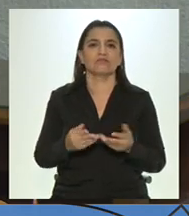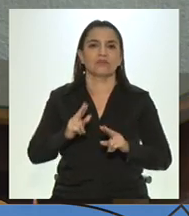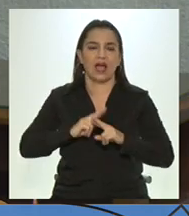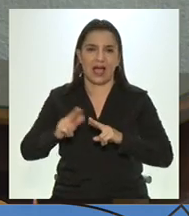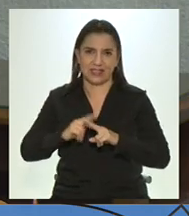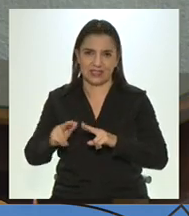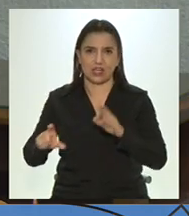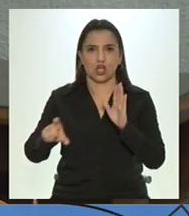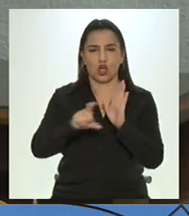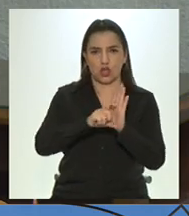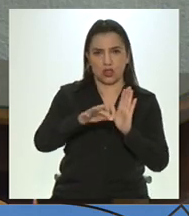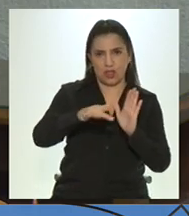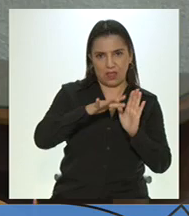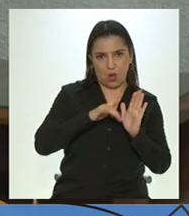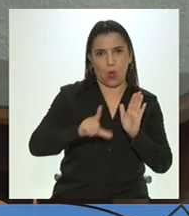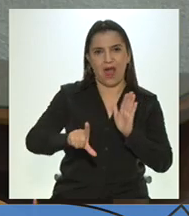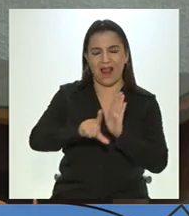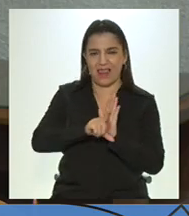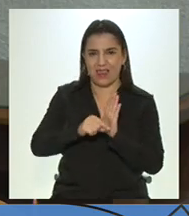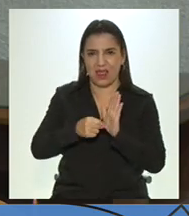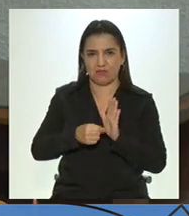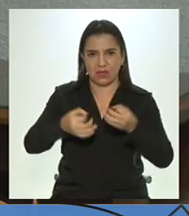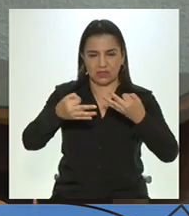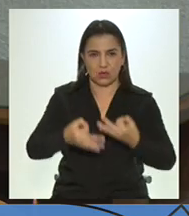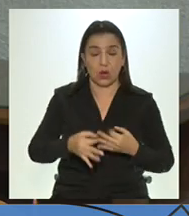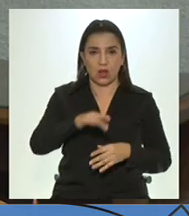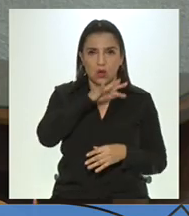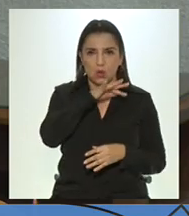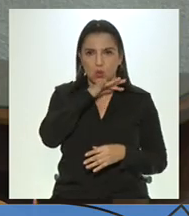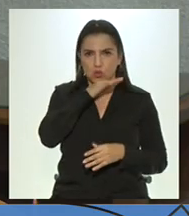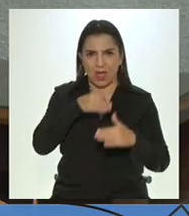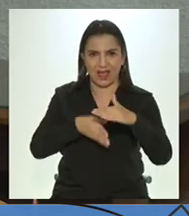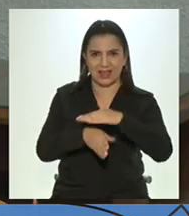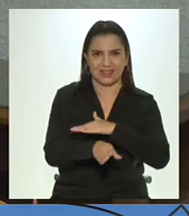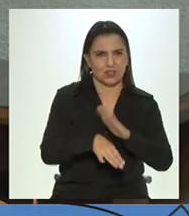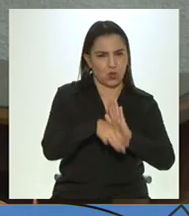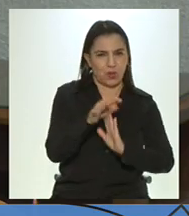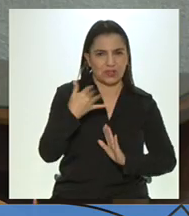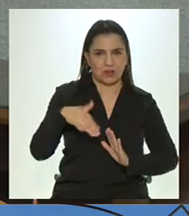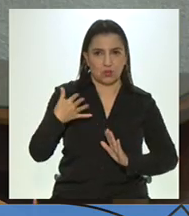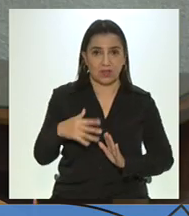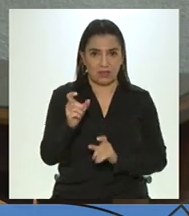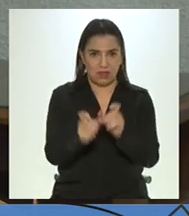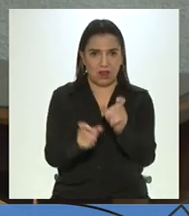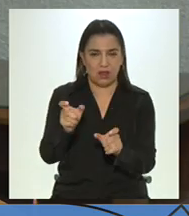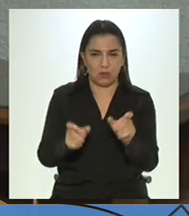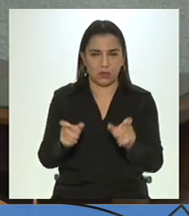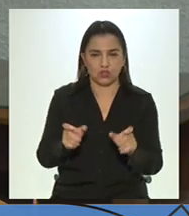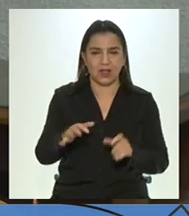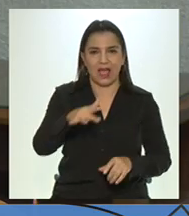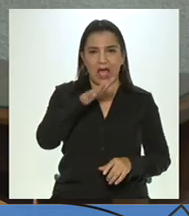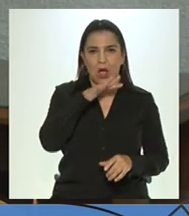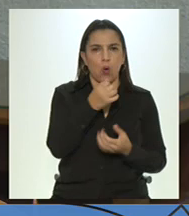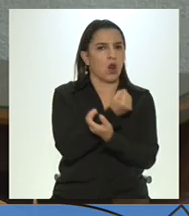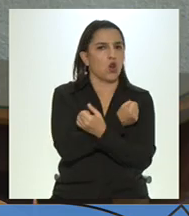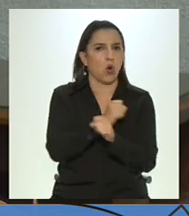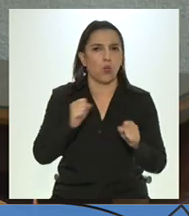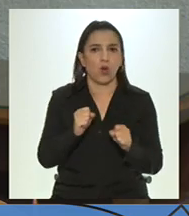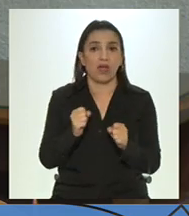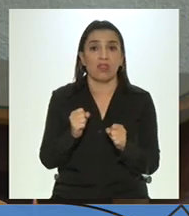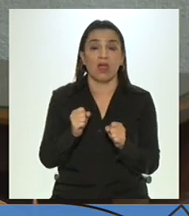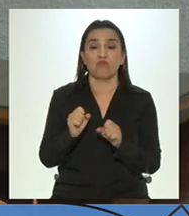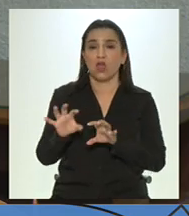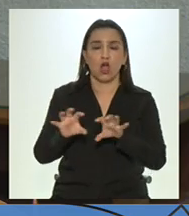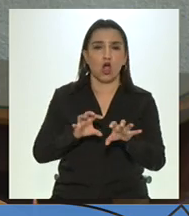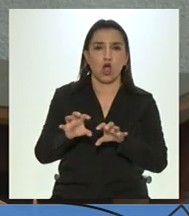de manera de asegurar su uso y acceso prioritario para el consumo de las personas el agua no puede ser un bien que se